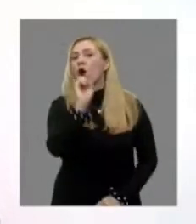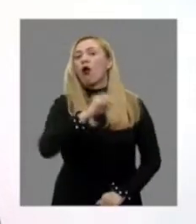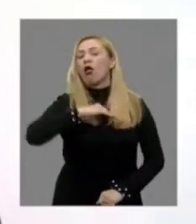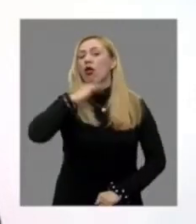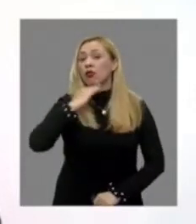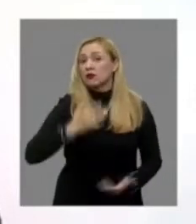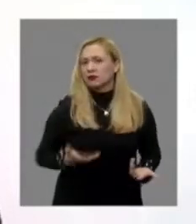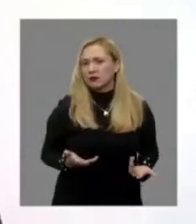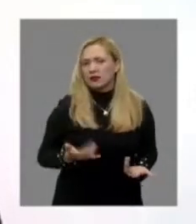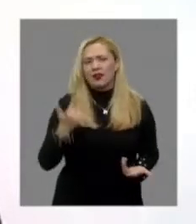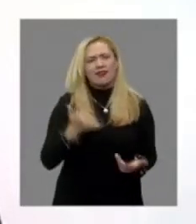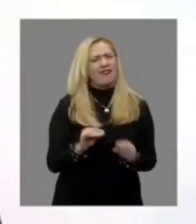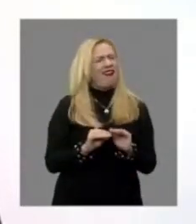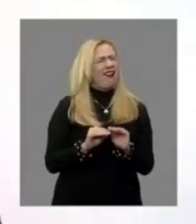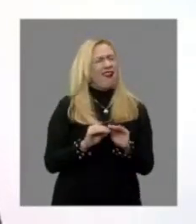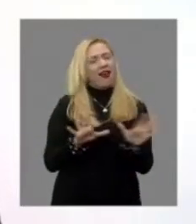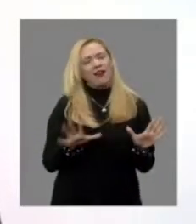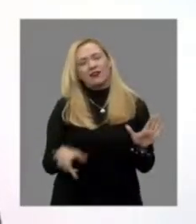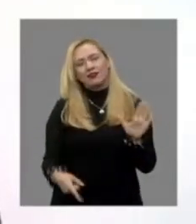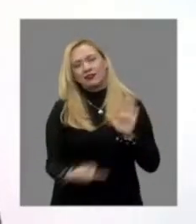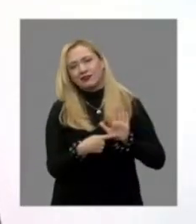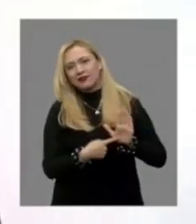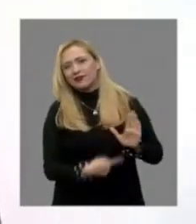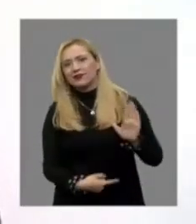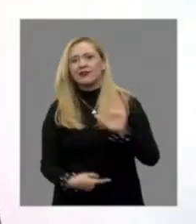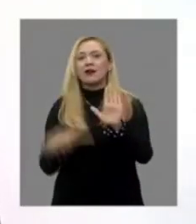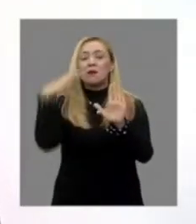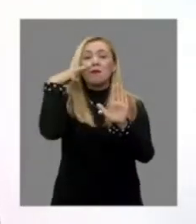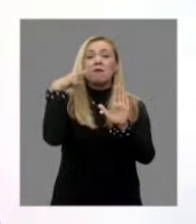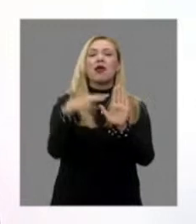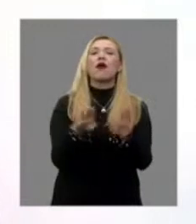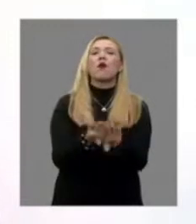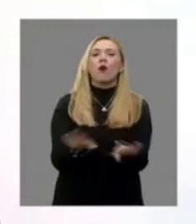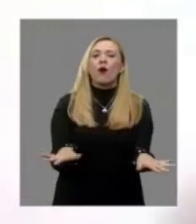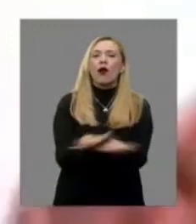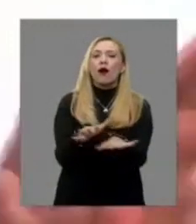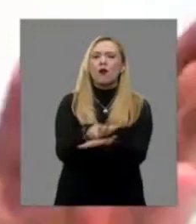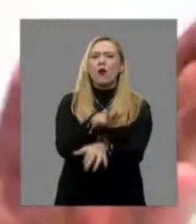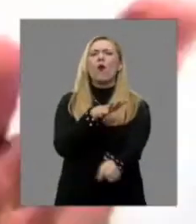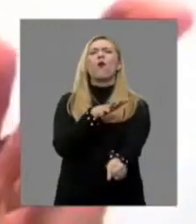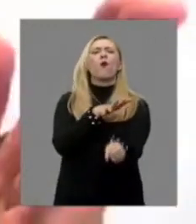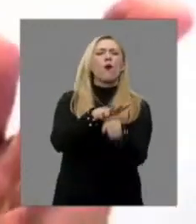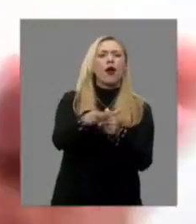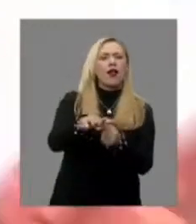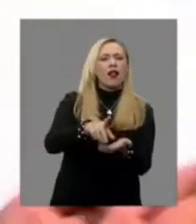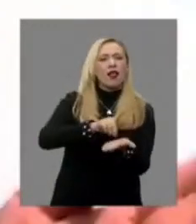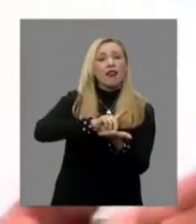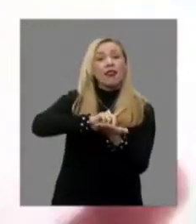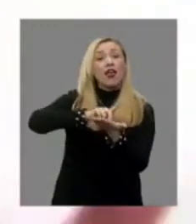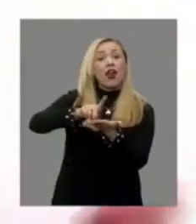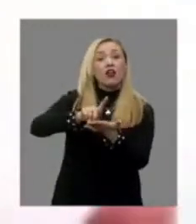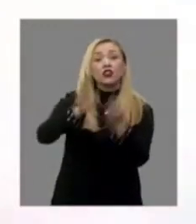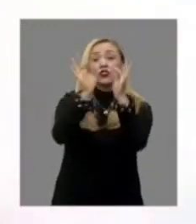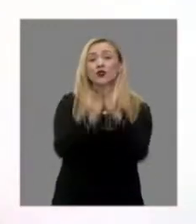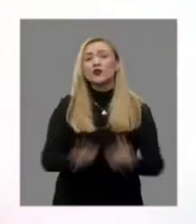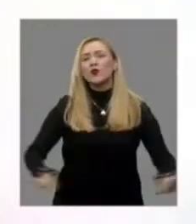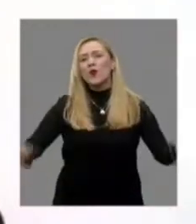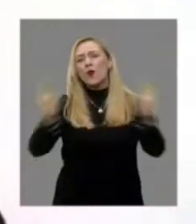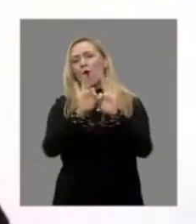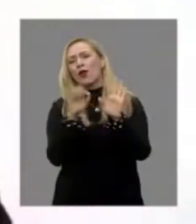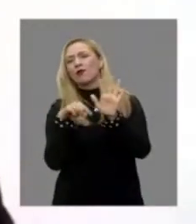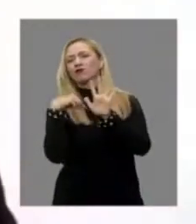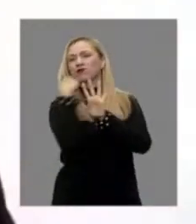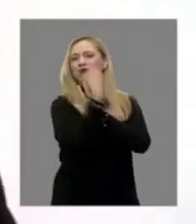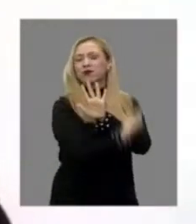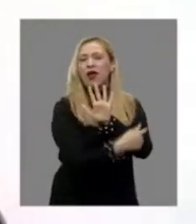notorio, es una transformación en cuanto a cuáles son los derechos, yo diría, protagónicos